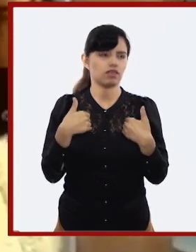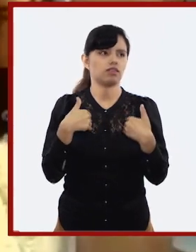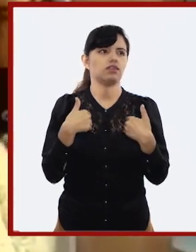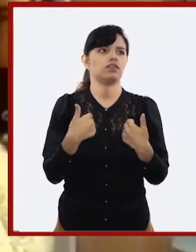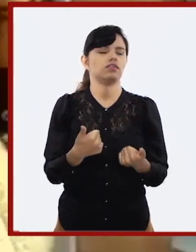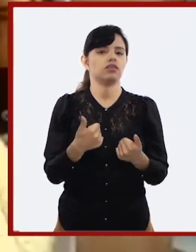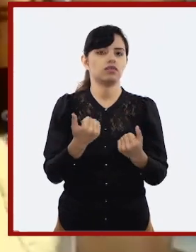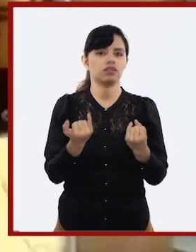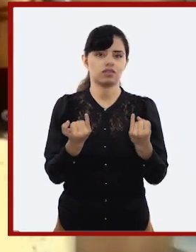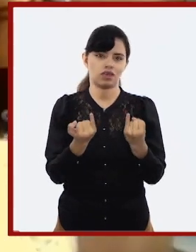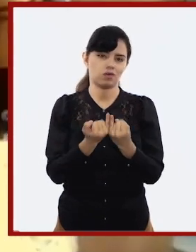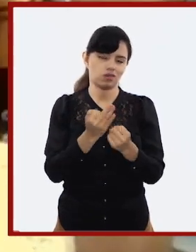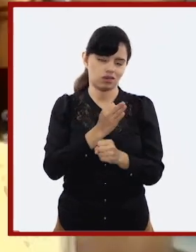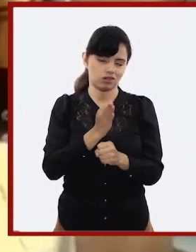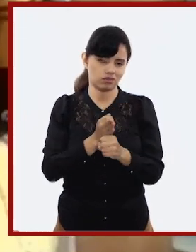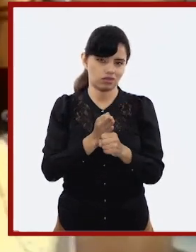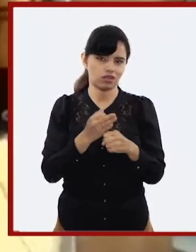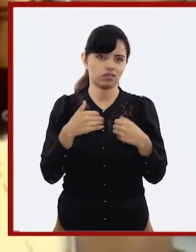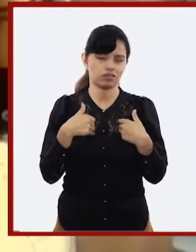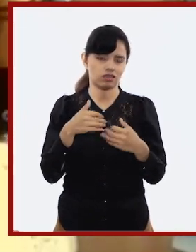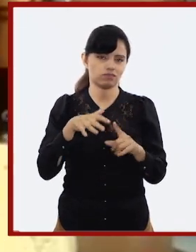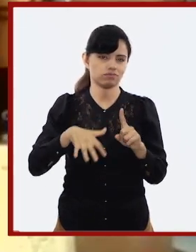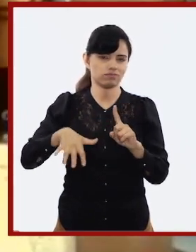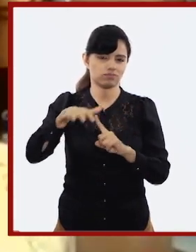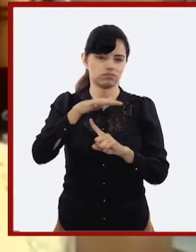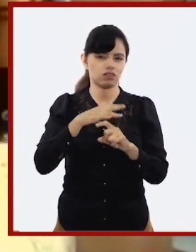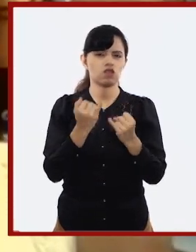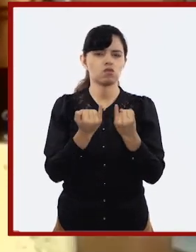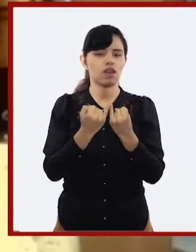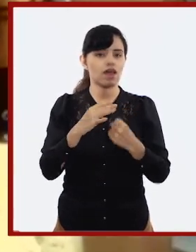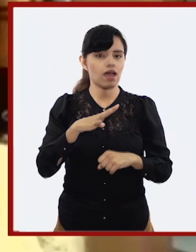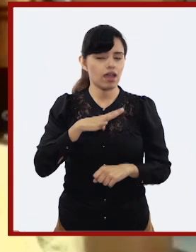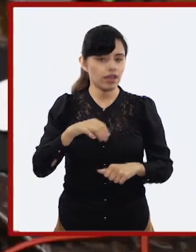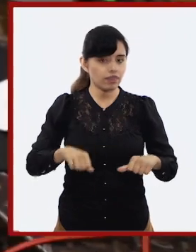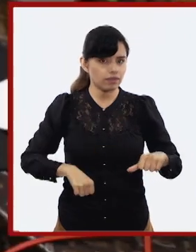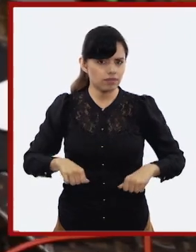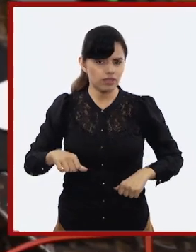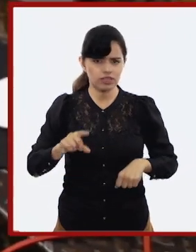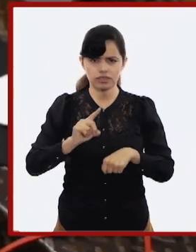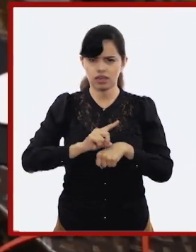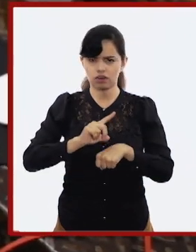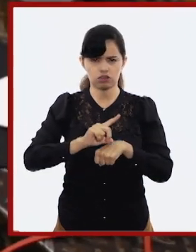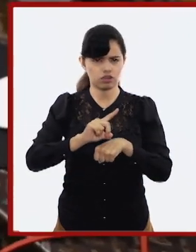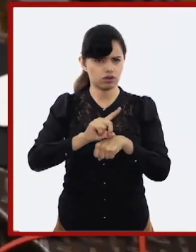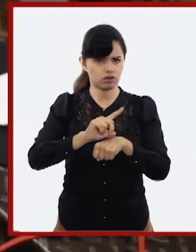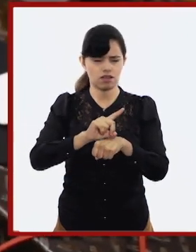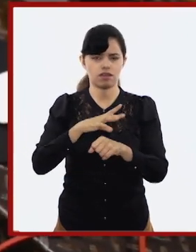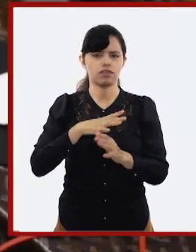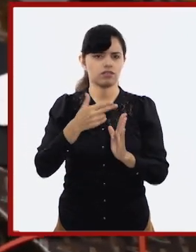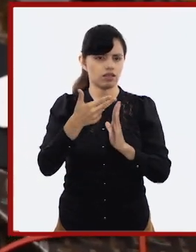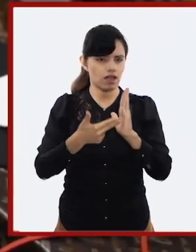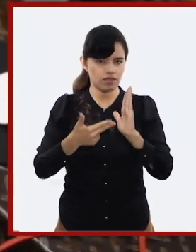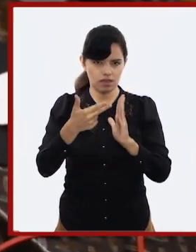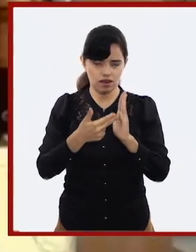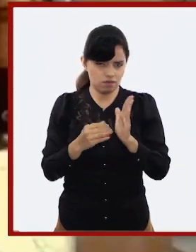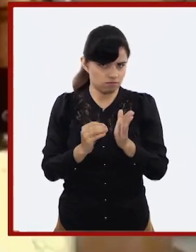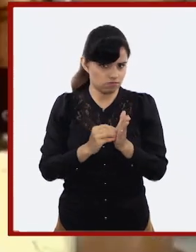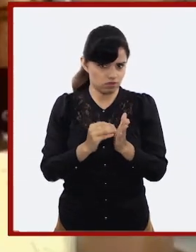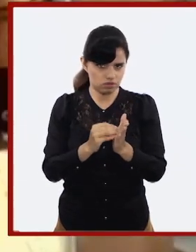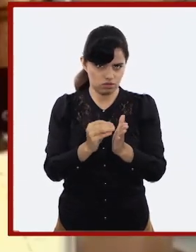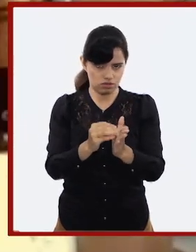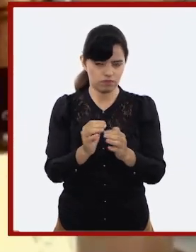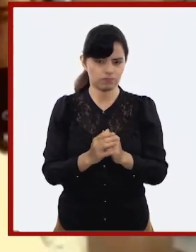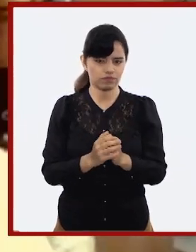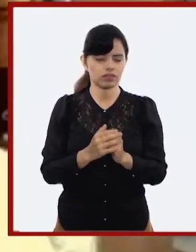y actuar en él. Y además tenemos actividades todos los días. Tenemos talleres permanentes,